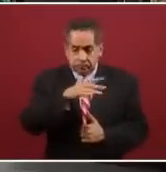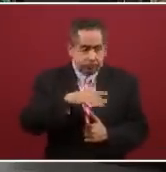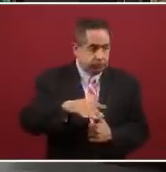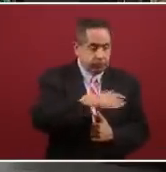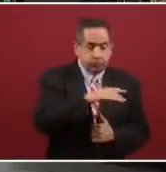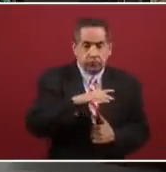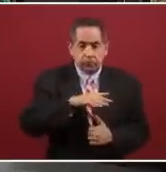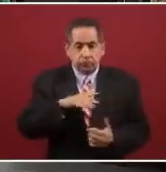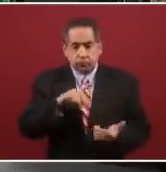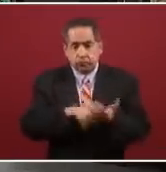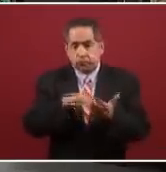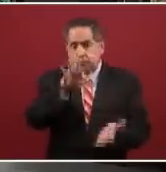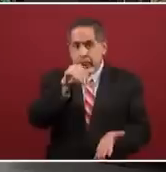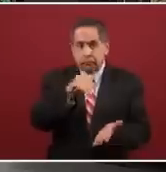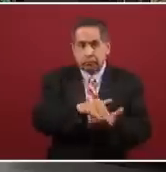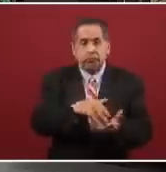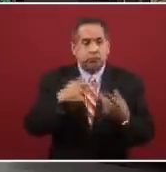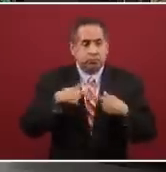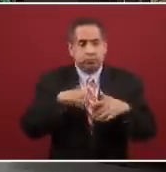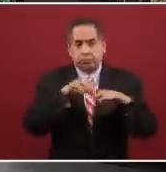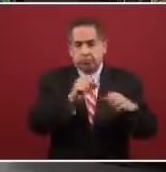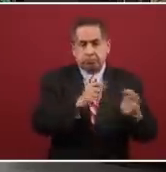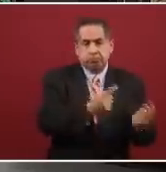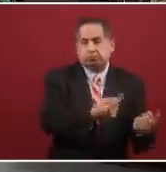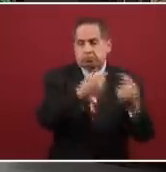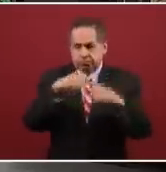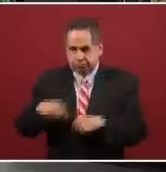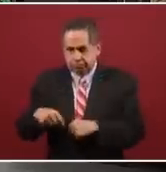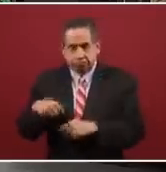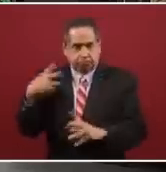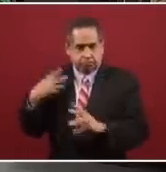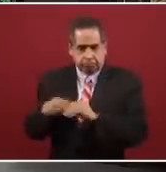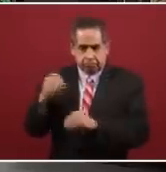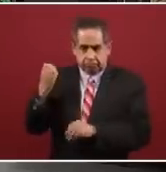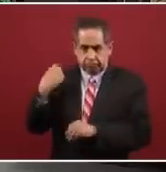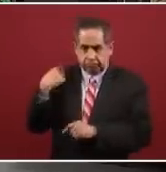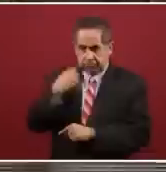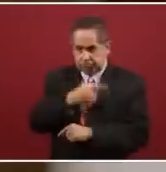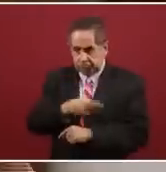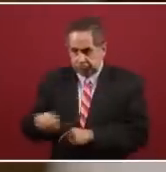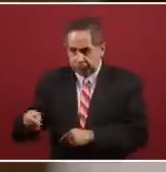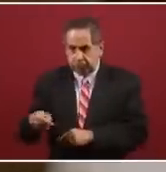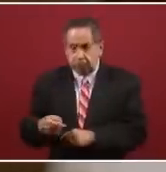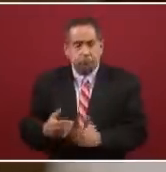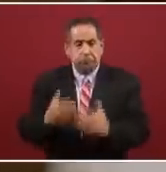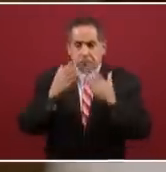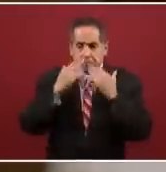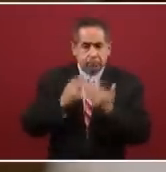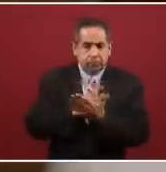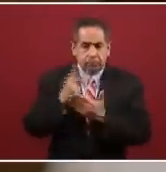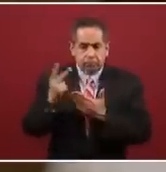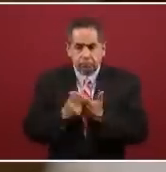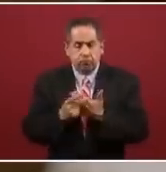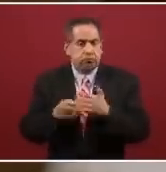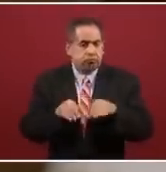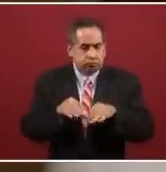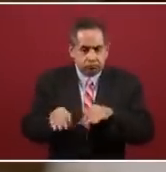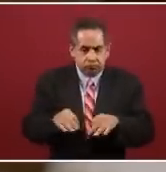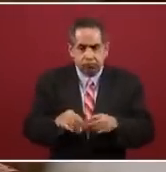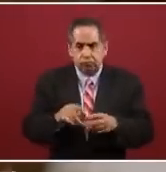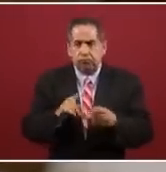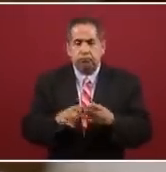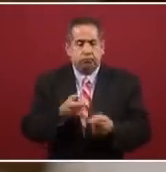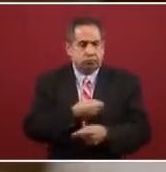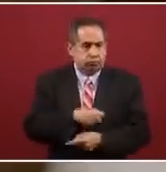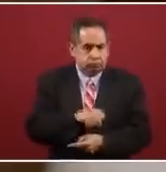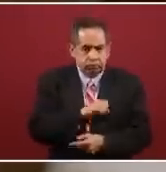5,000 gente ya retornado, ¿no? Desde enero, no hay programas de trabajo, de